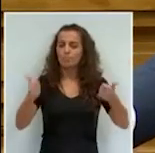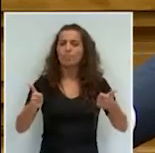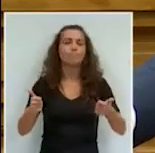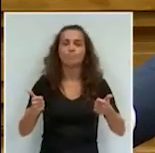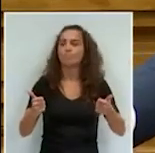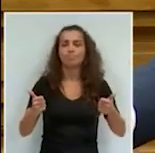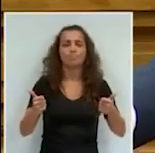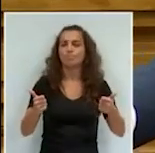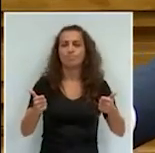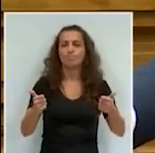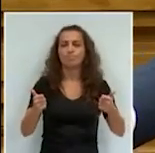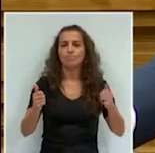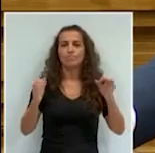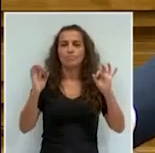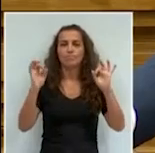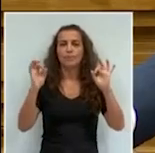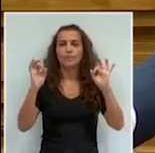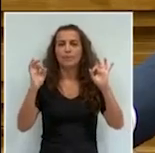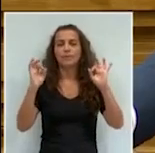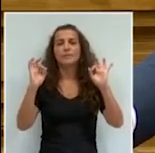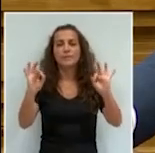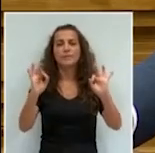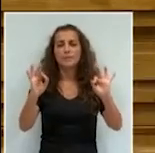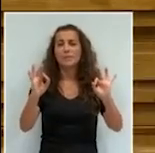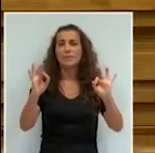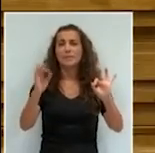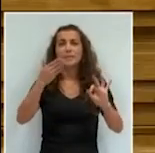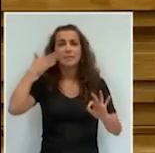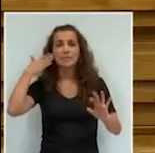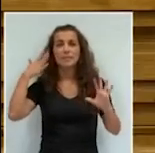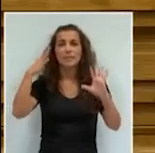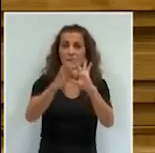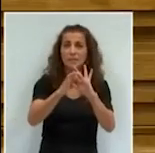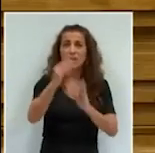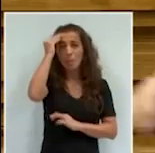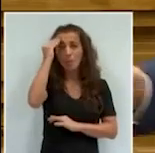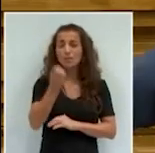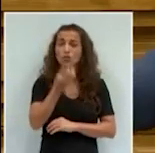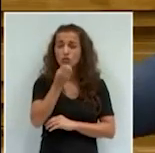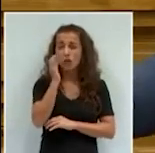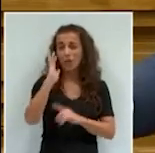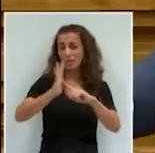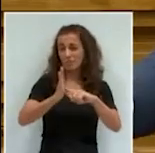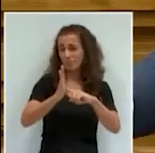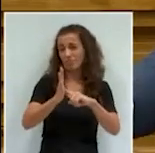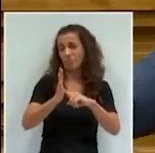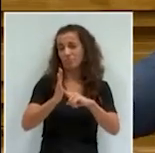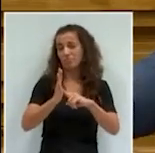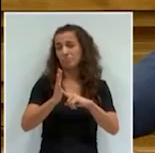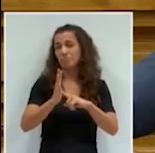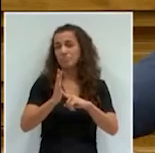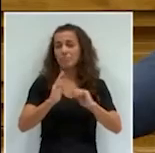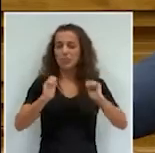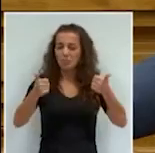esta forma lo ha pedido Núñez una vez se ha comprobado dice que Sánchez sí que tiene una hoja de ruta establecida con el independentismo y que